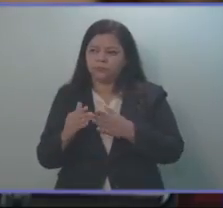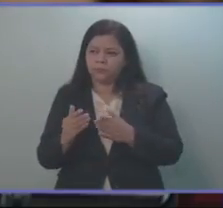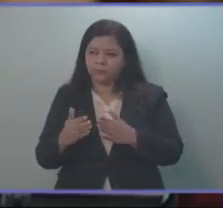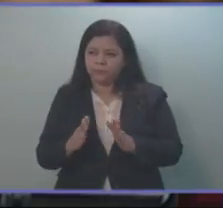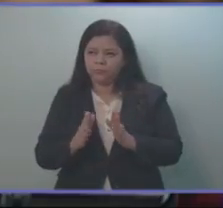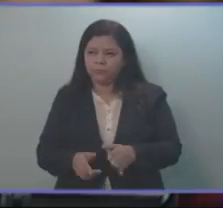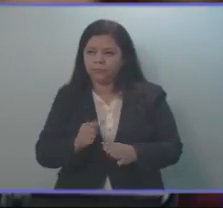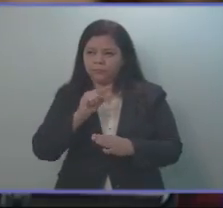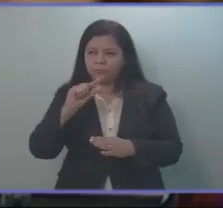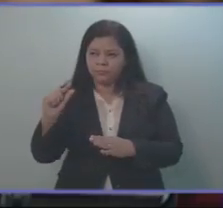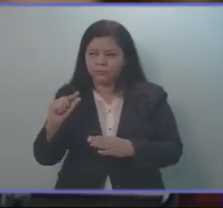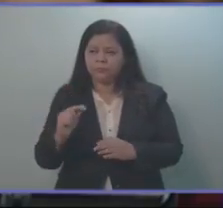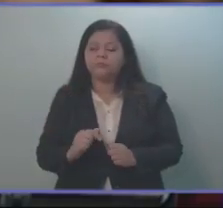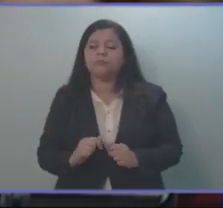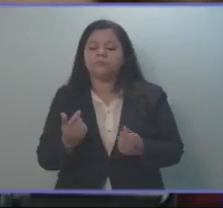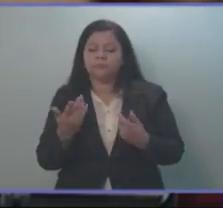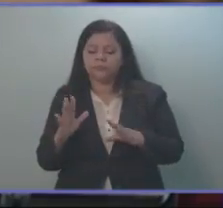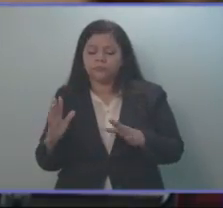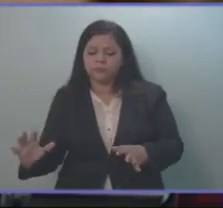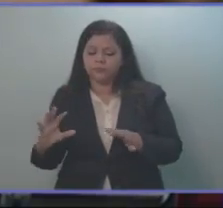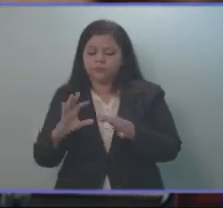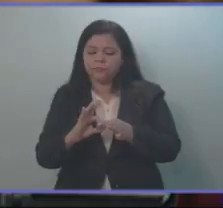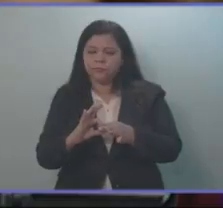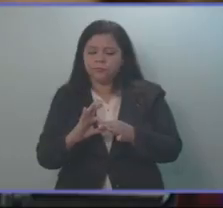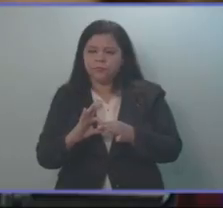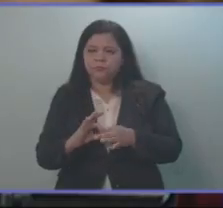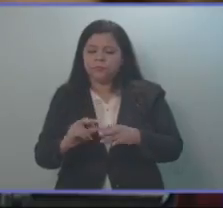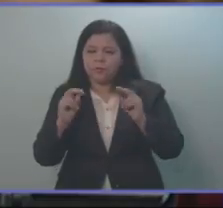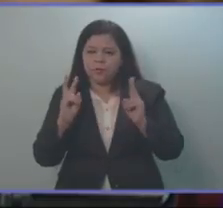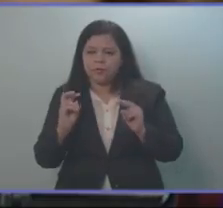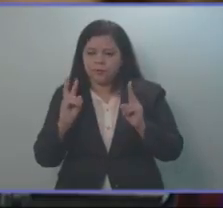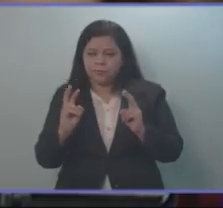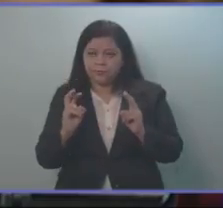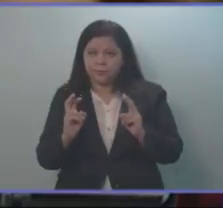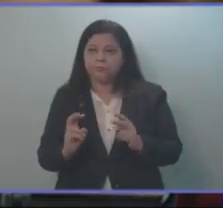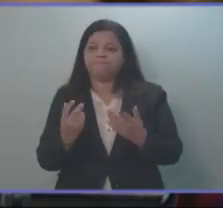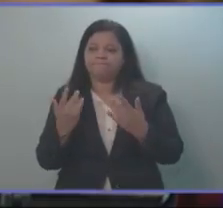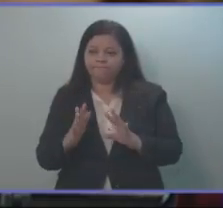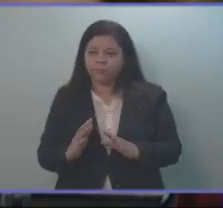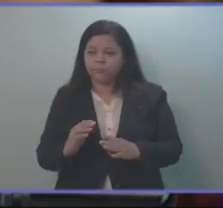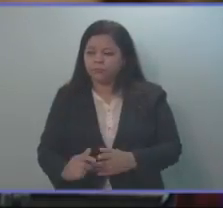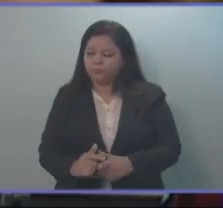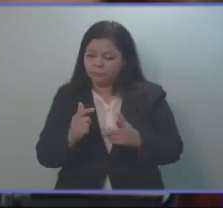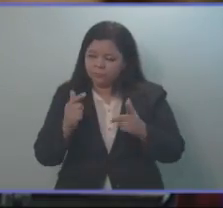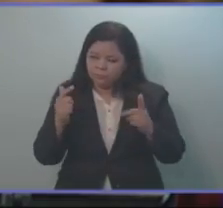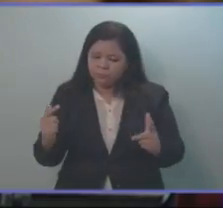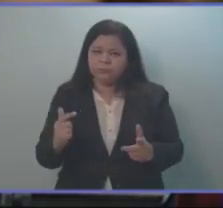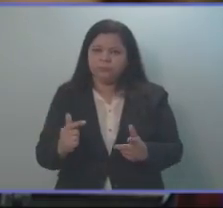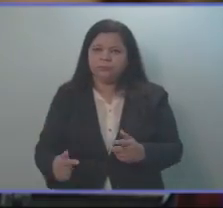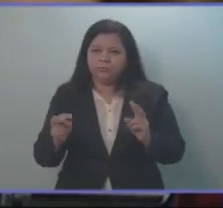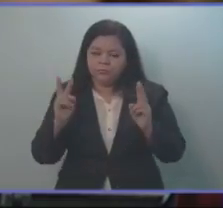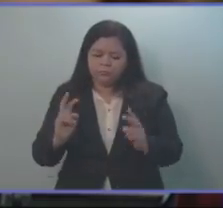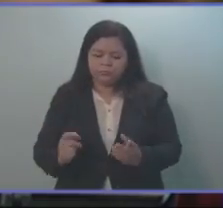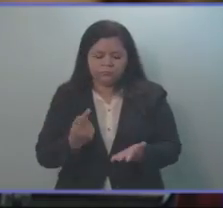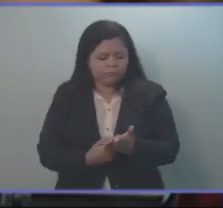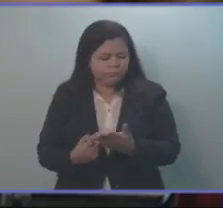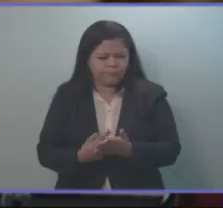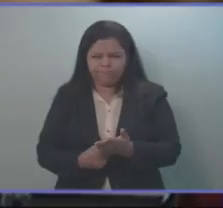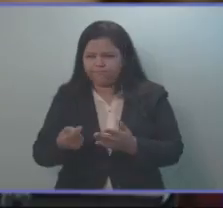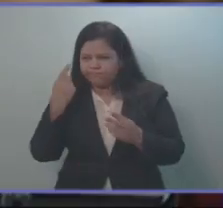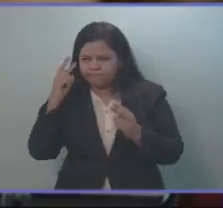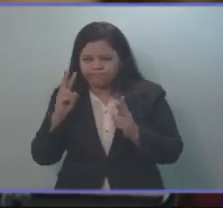diferentes instituciones relacionados a este tema, que ha sido ampliamente analizado.